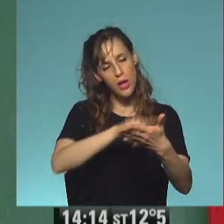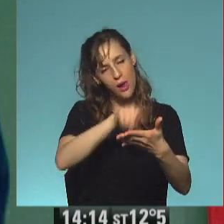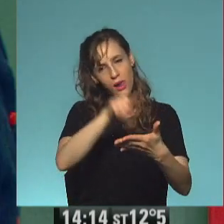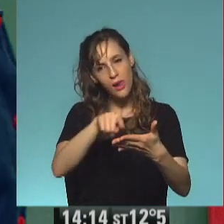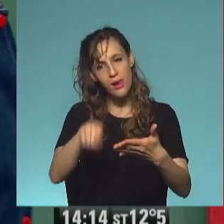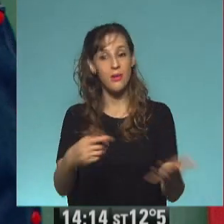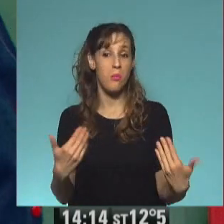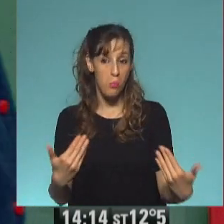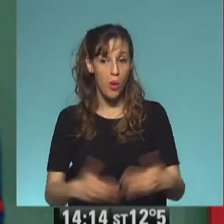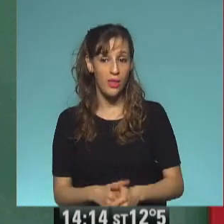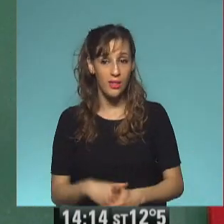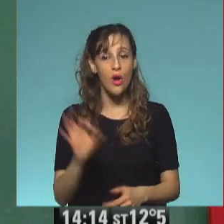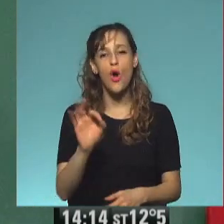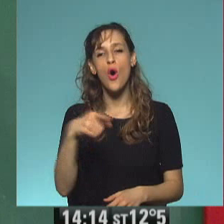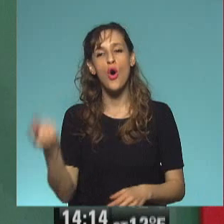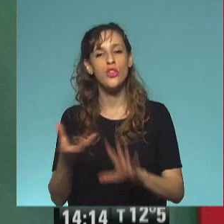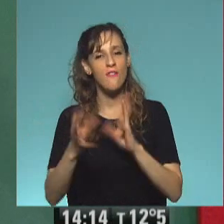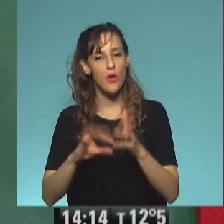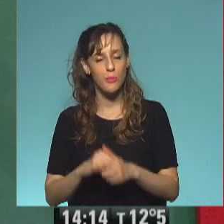vez alguno dibujó así.